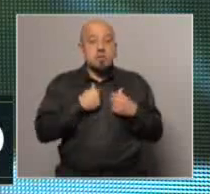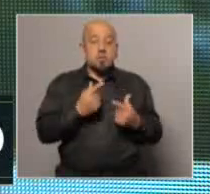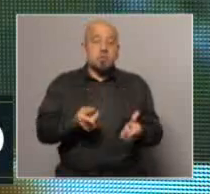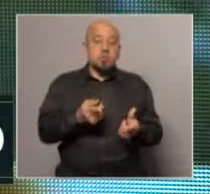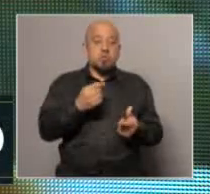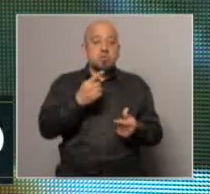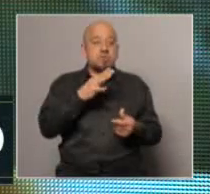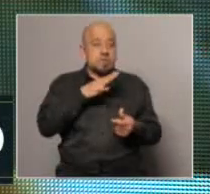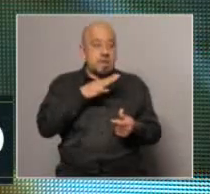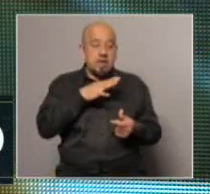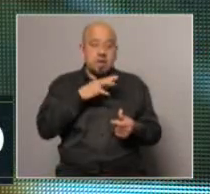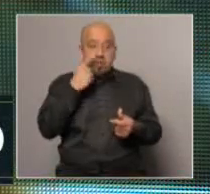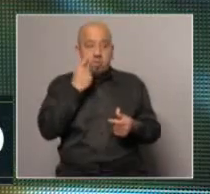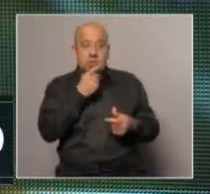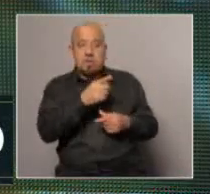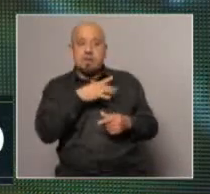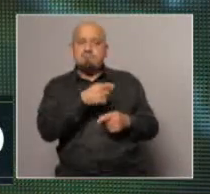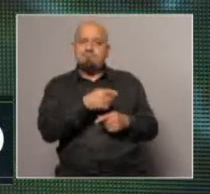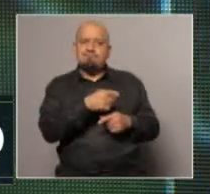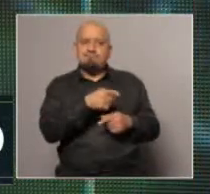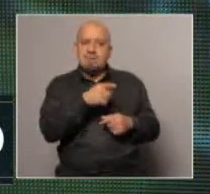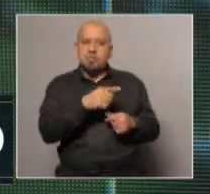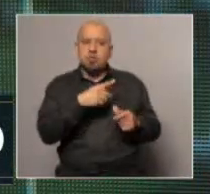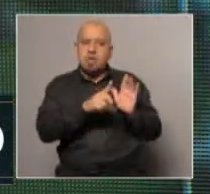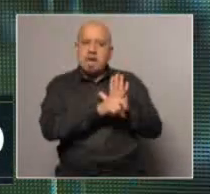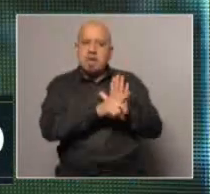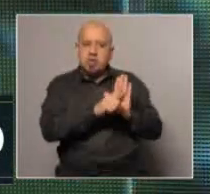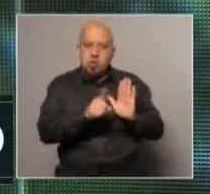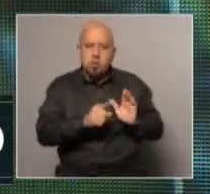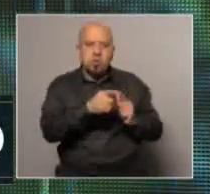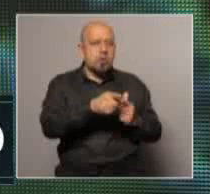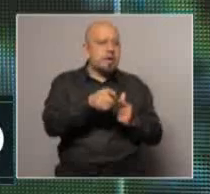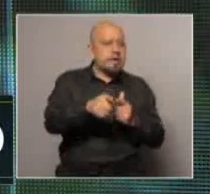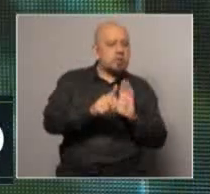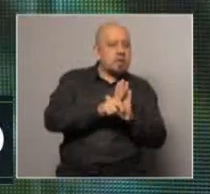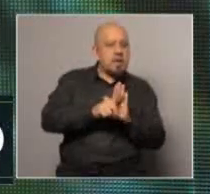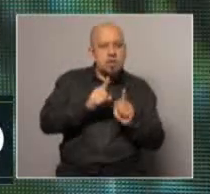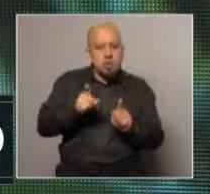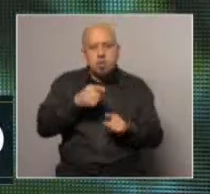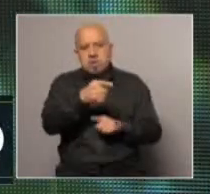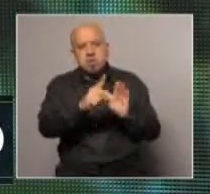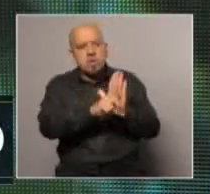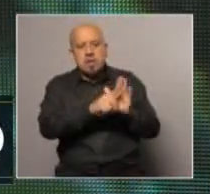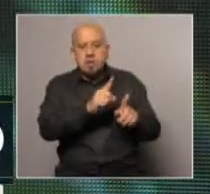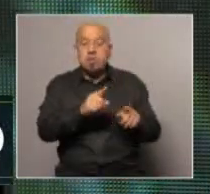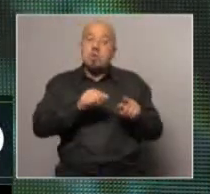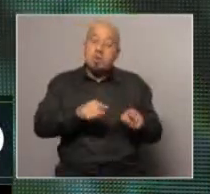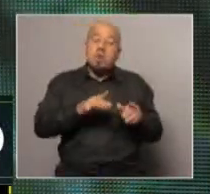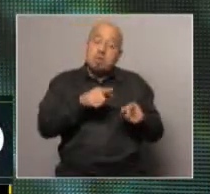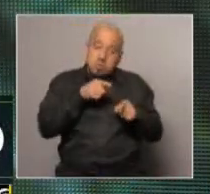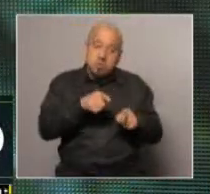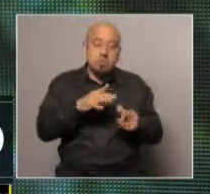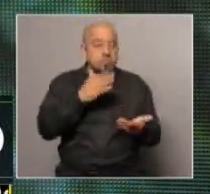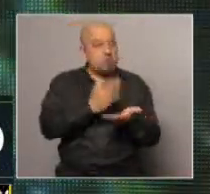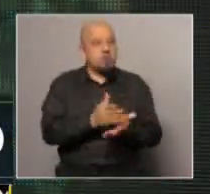combatirlo. Si hay irregularidades, hay que combatirlas. Nosotros fiscalizamos lo que tenemos que fiscalizar y el Ministerio del Interior hace lo que tiene que hacer. Que, por cierto, yo creo que hace bien. De